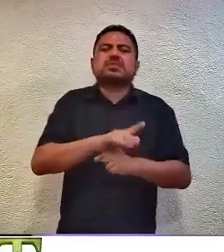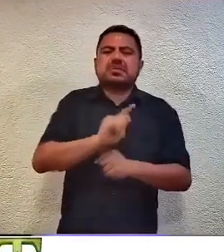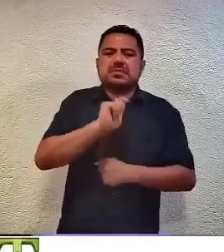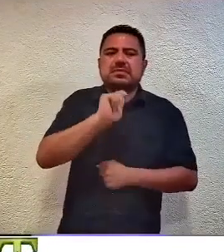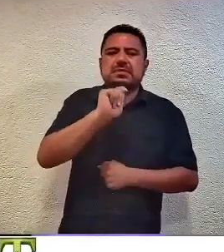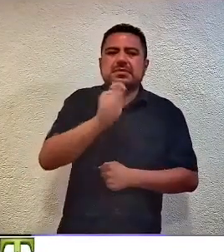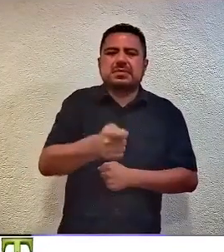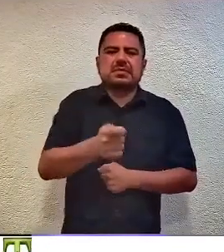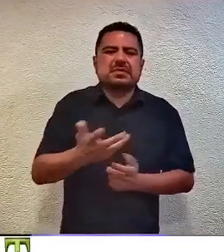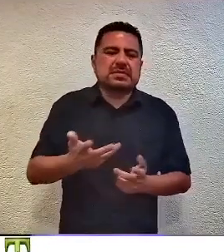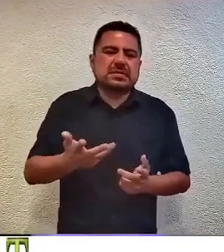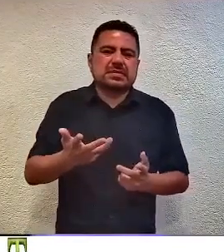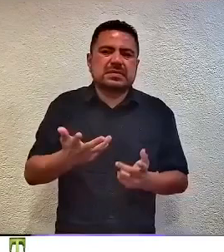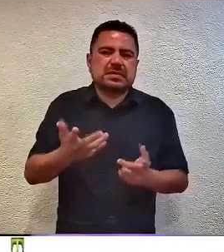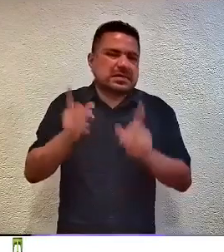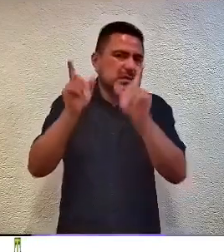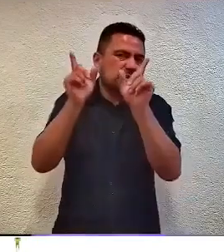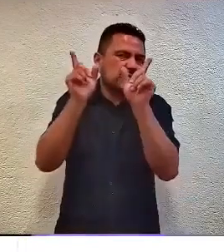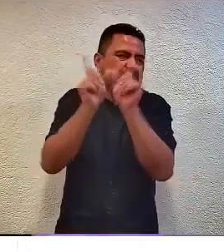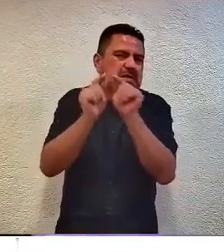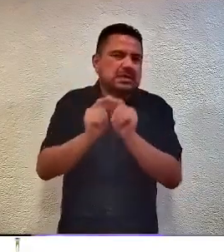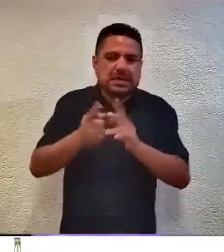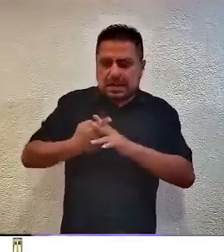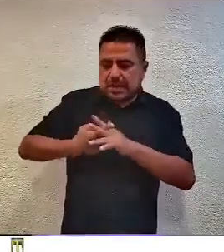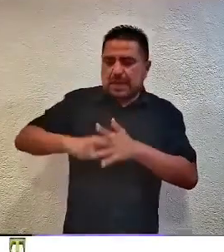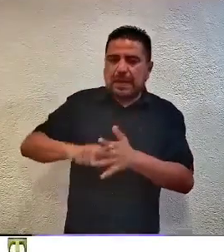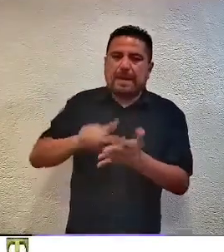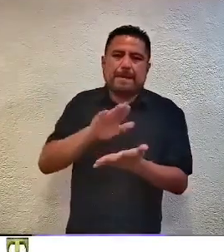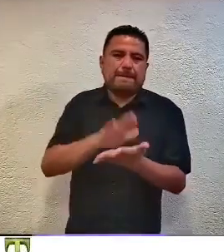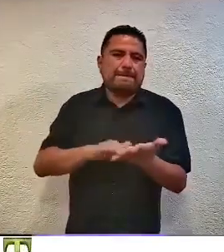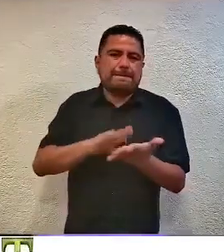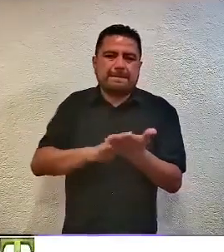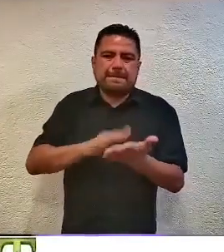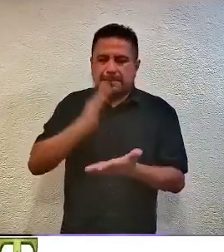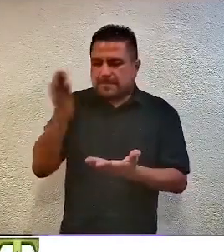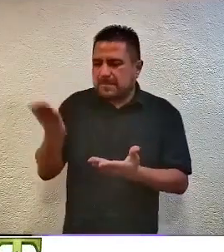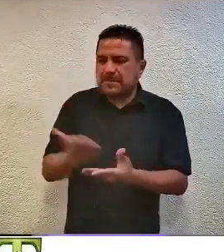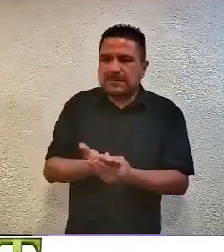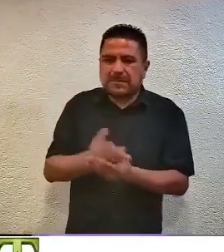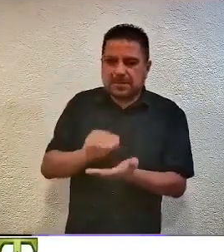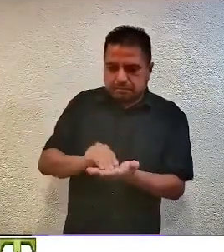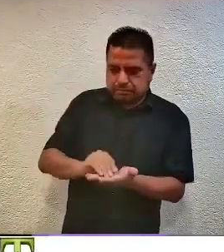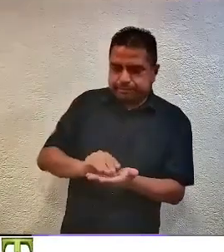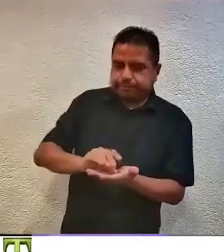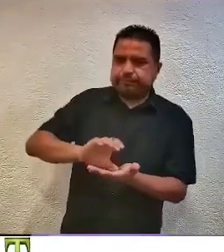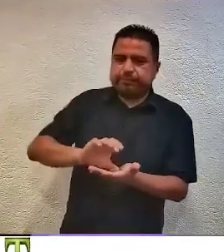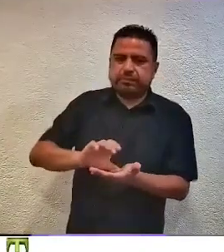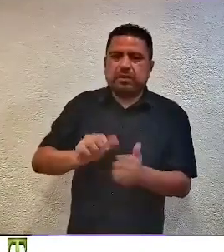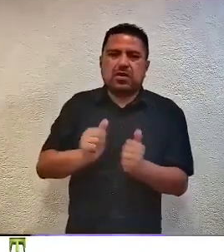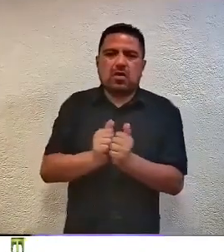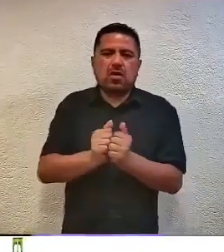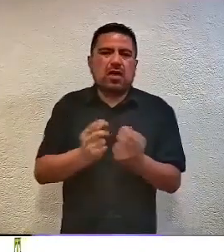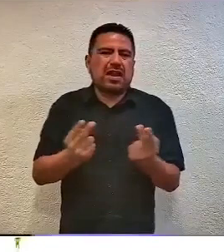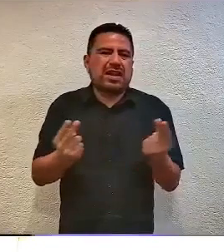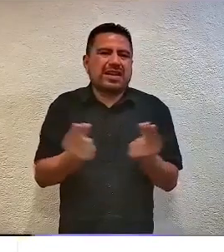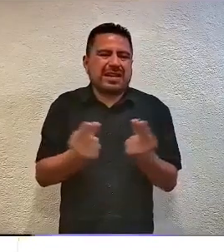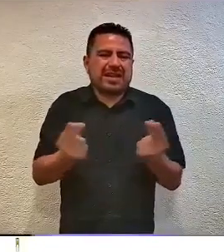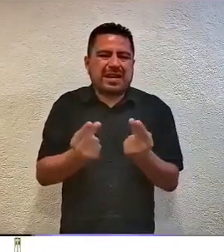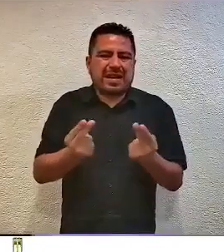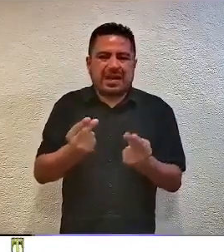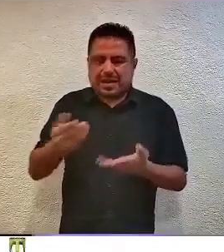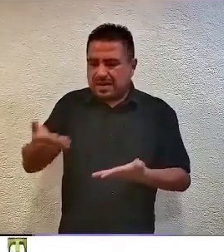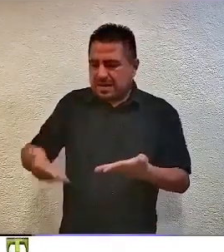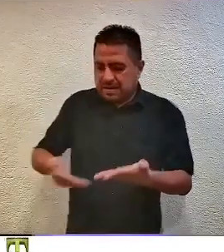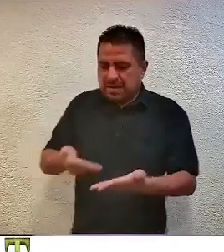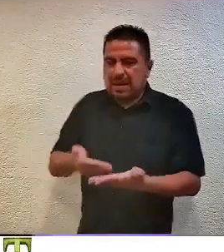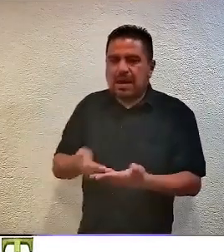se concluye a partir de las documentales que a base de requerimientos hace llegar